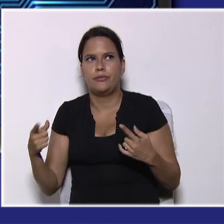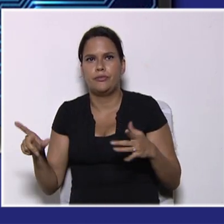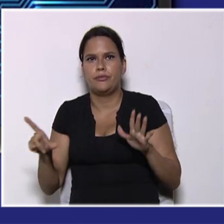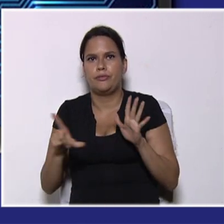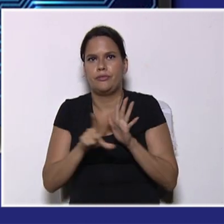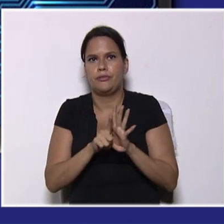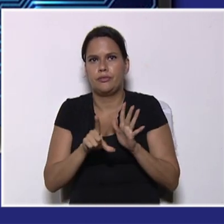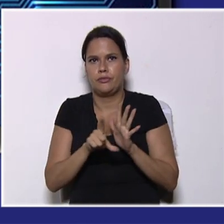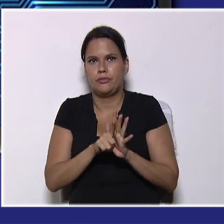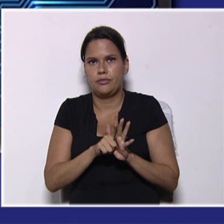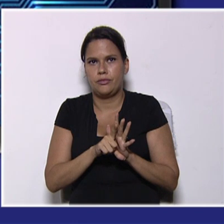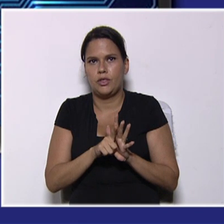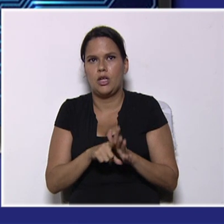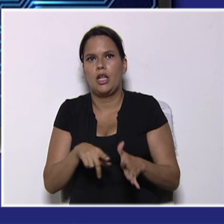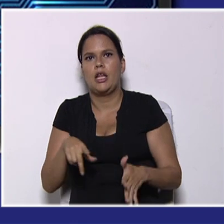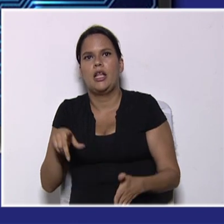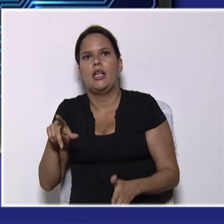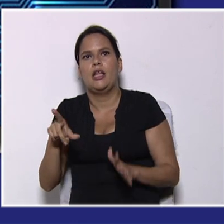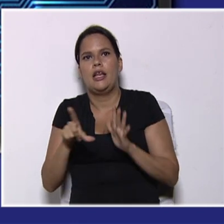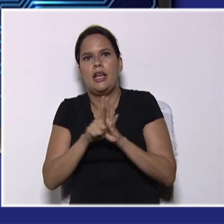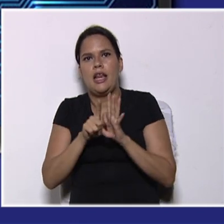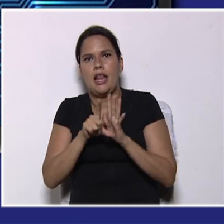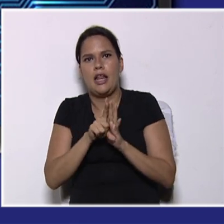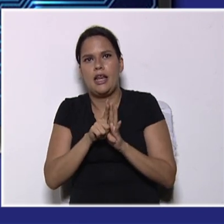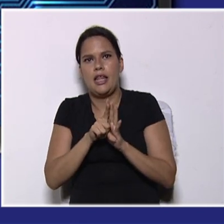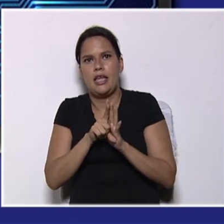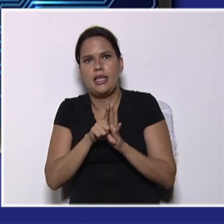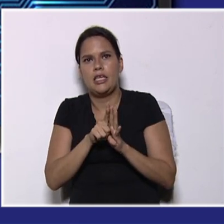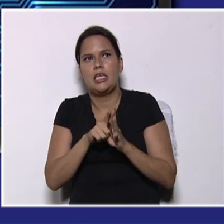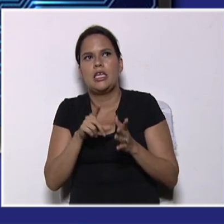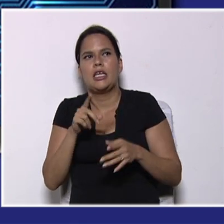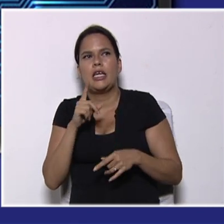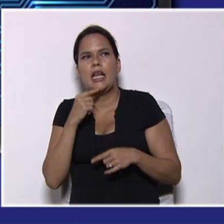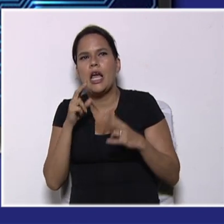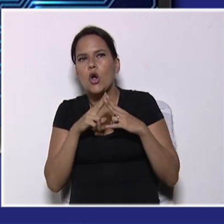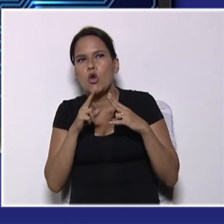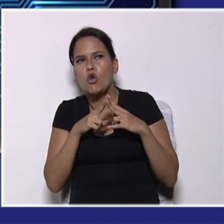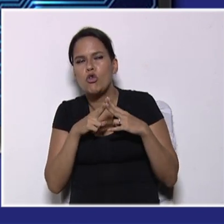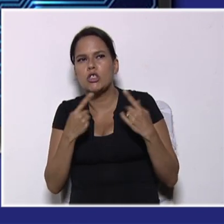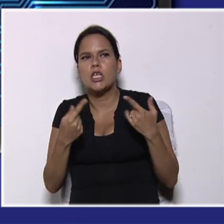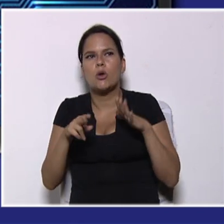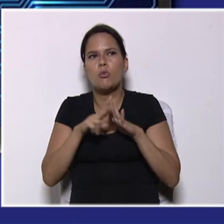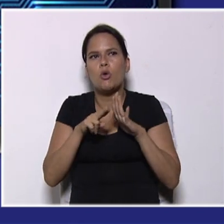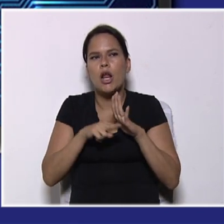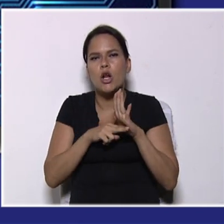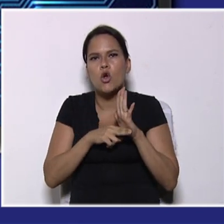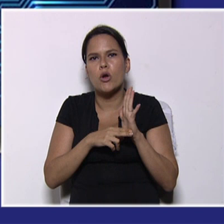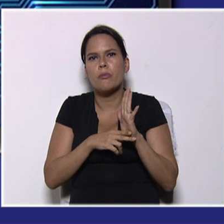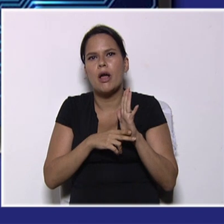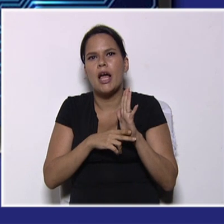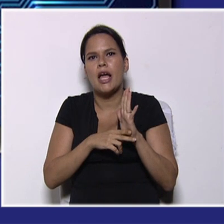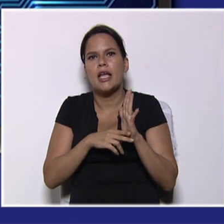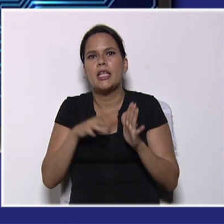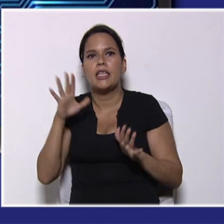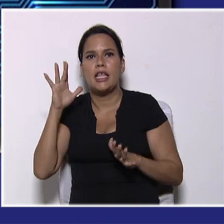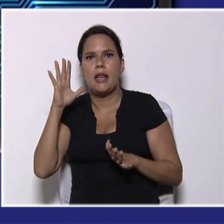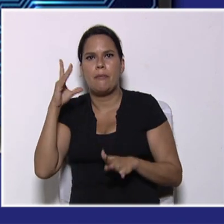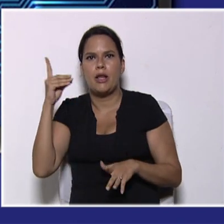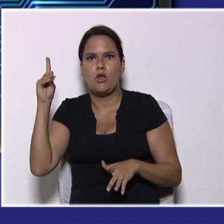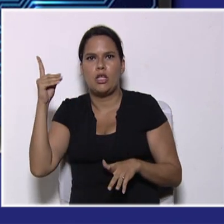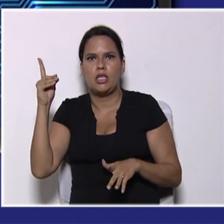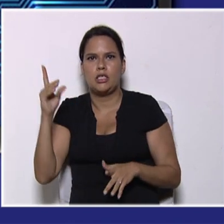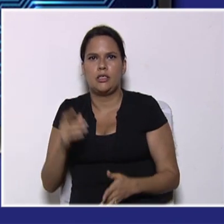Biot-Savart, mejor conocida como la regla de la mano derecha. Además de estos componentes, existen